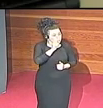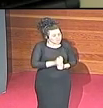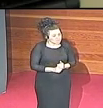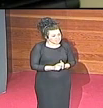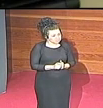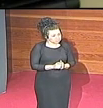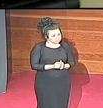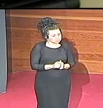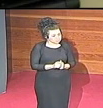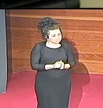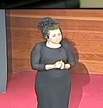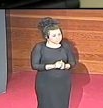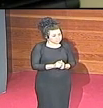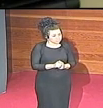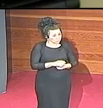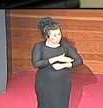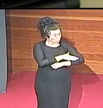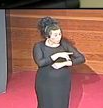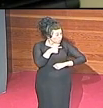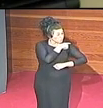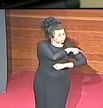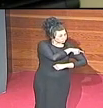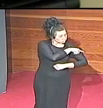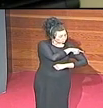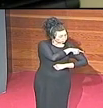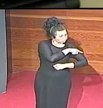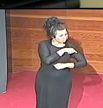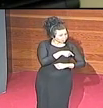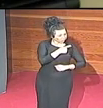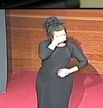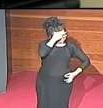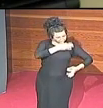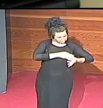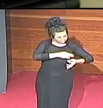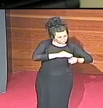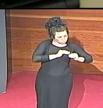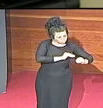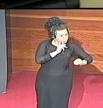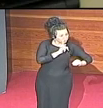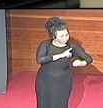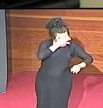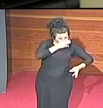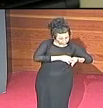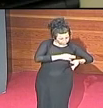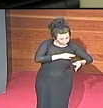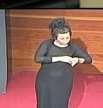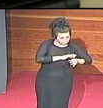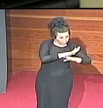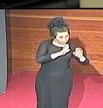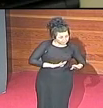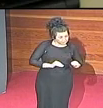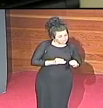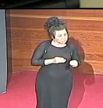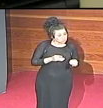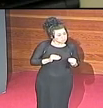el Kremlin, que se ha creído sus propias mentiras, se ha estrellado contra la realidad de la voluntad y